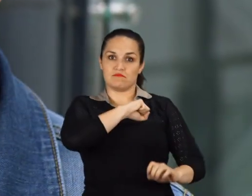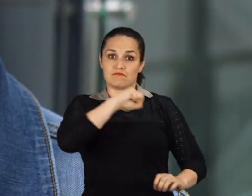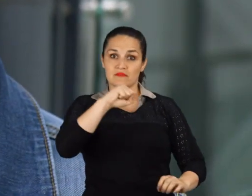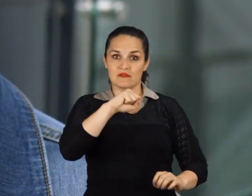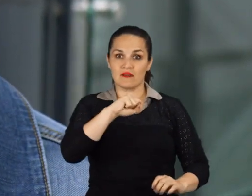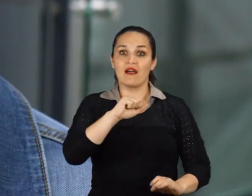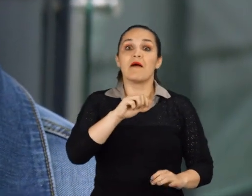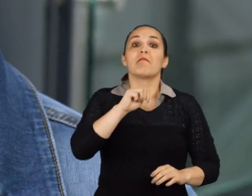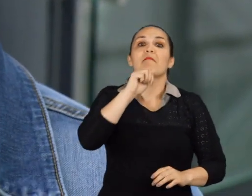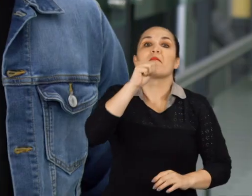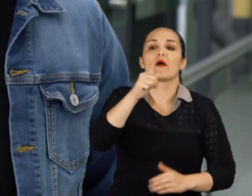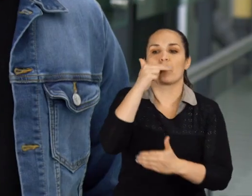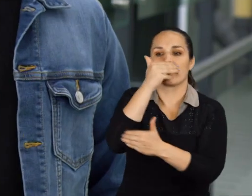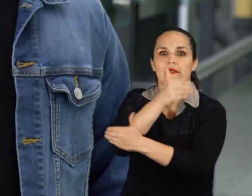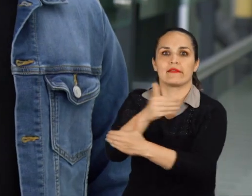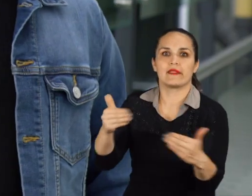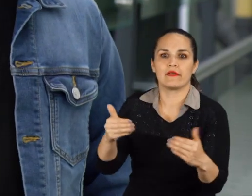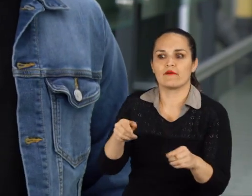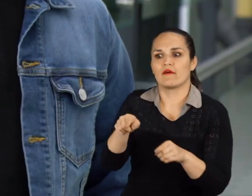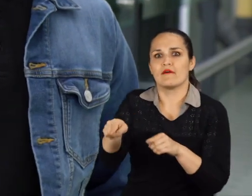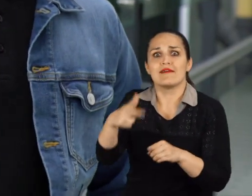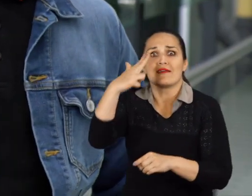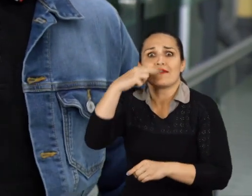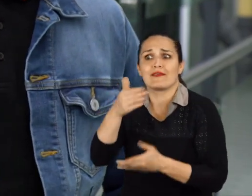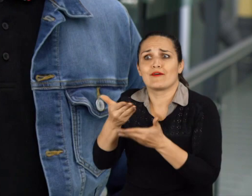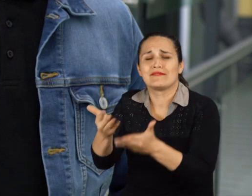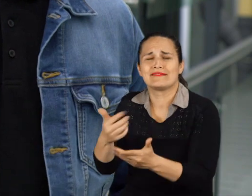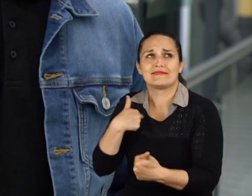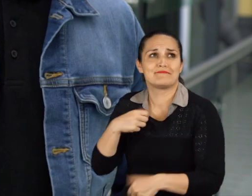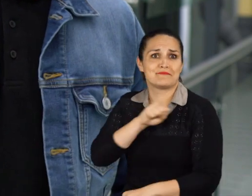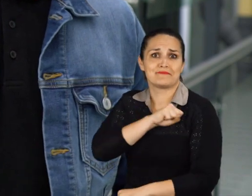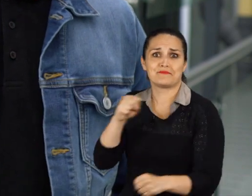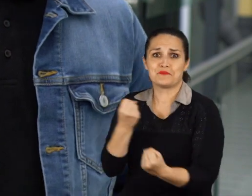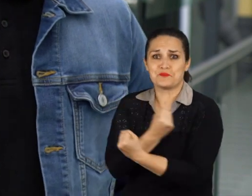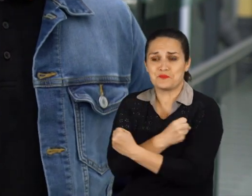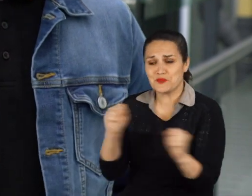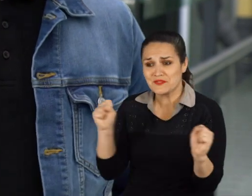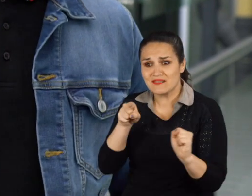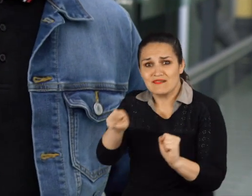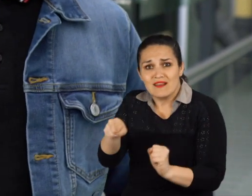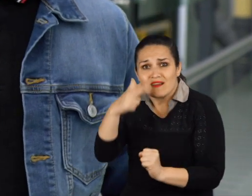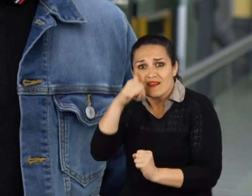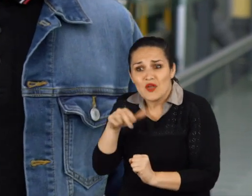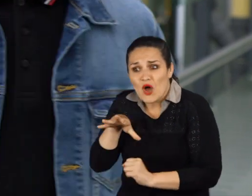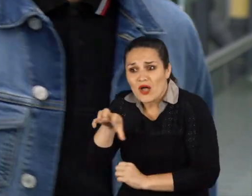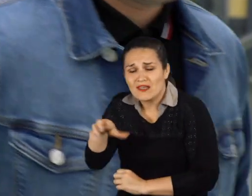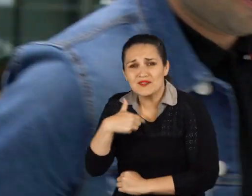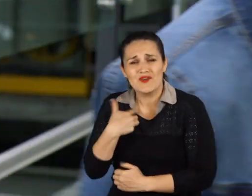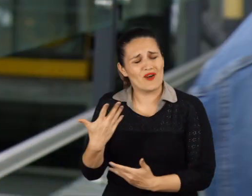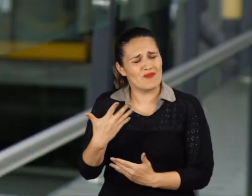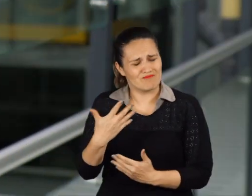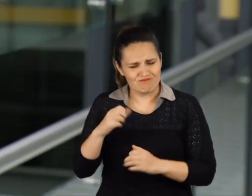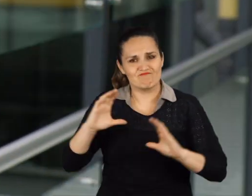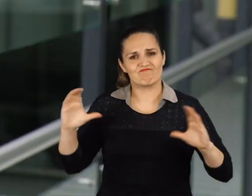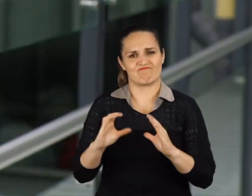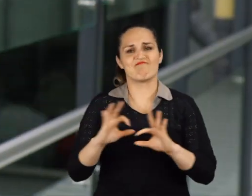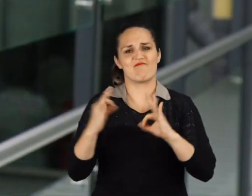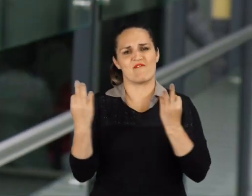aún más impactante. Sin embargo, es posible salir adelante y luchar por la vida en familia.